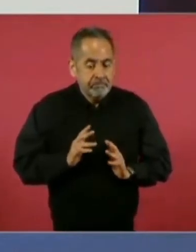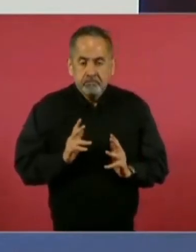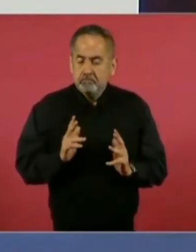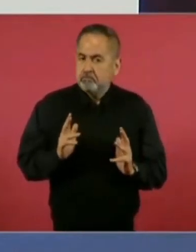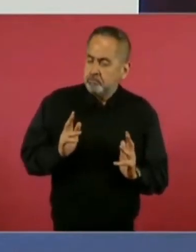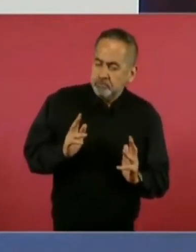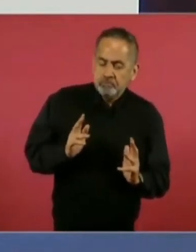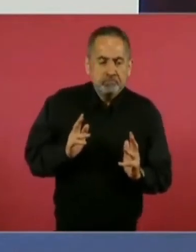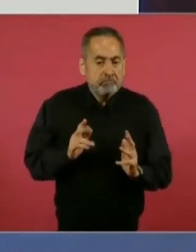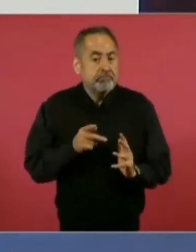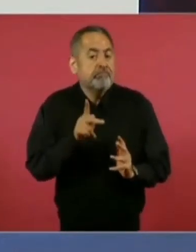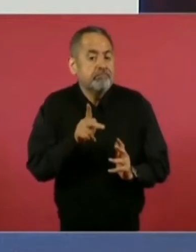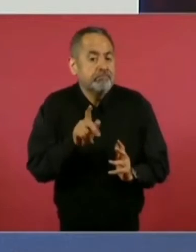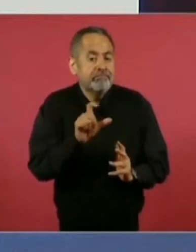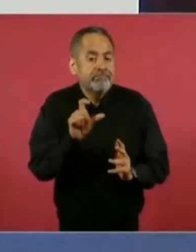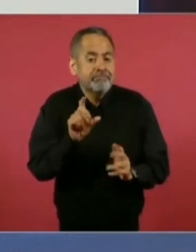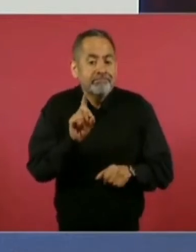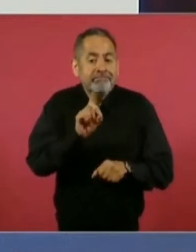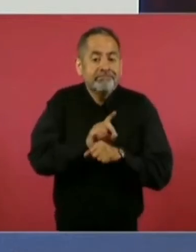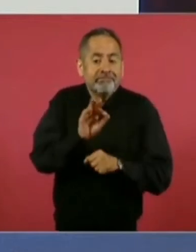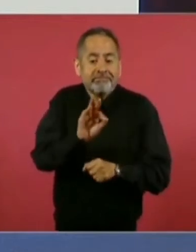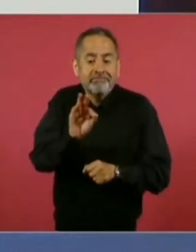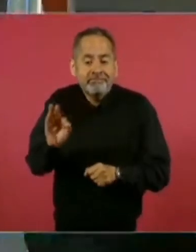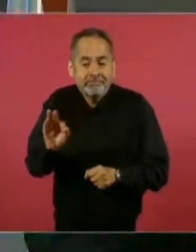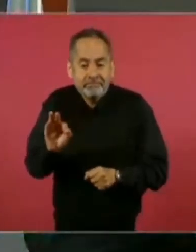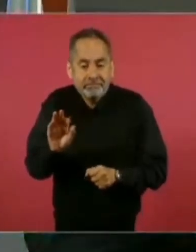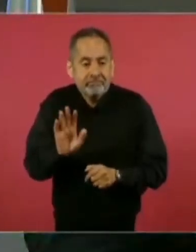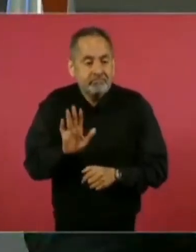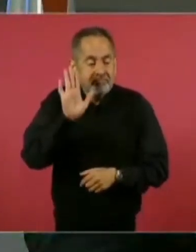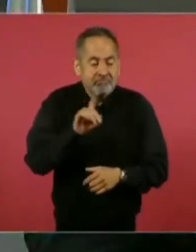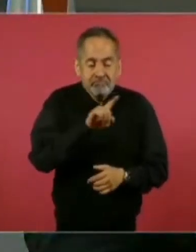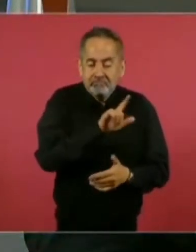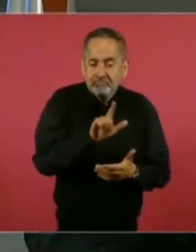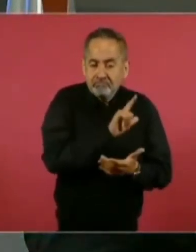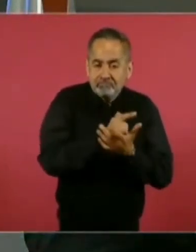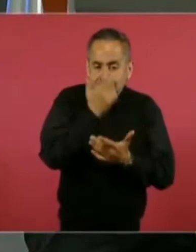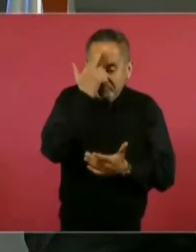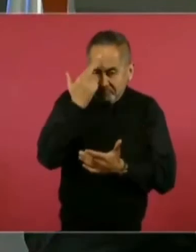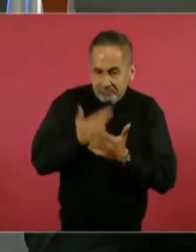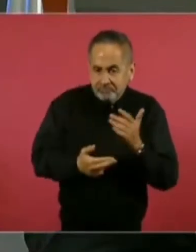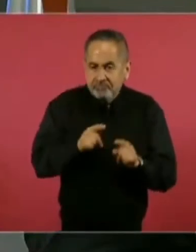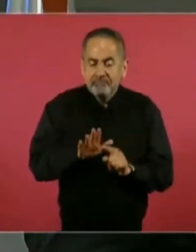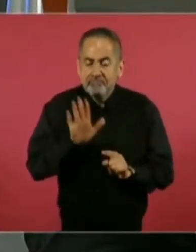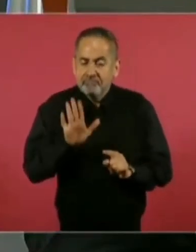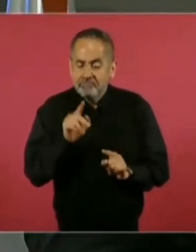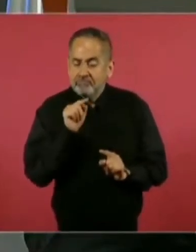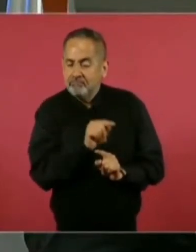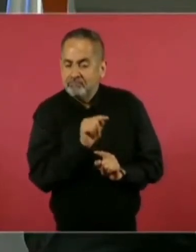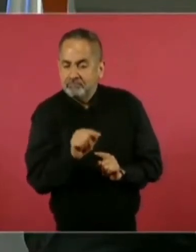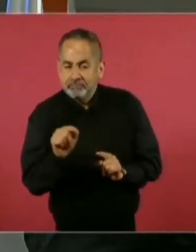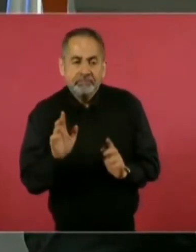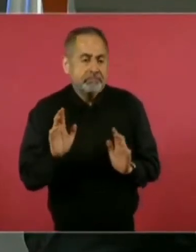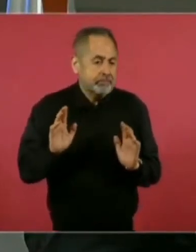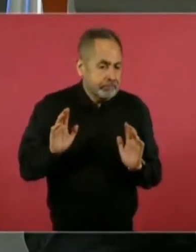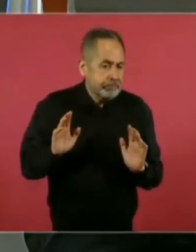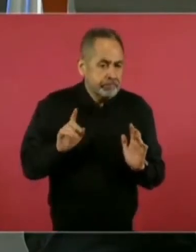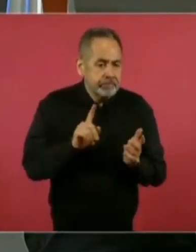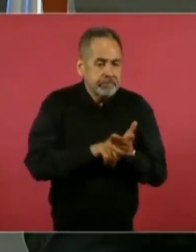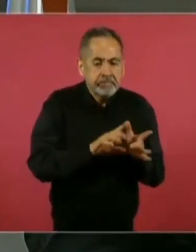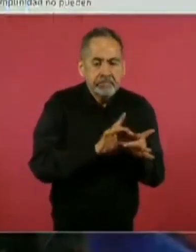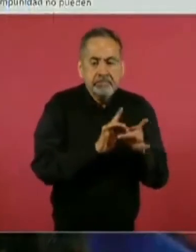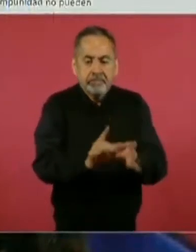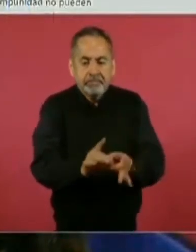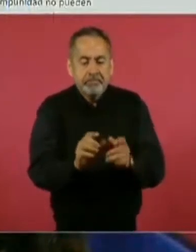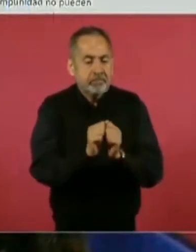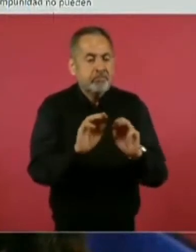Estaríamos hablando de posibles delitos de vinculación con